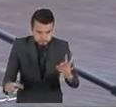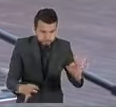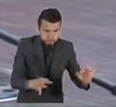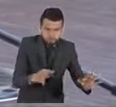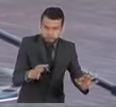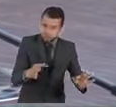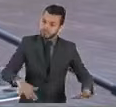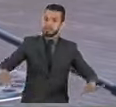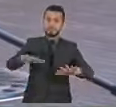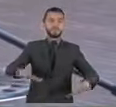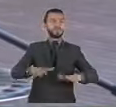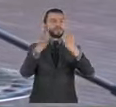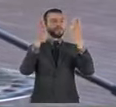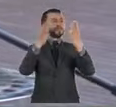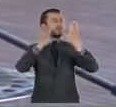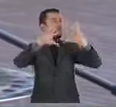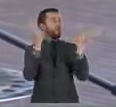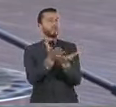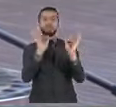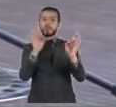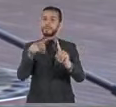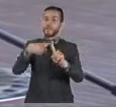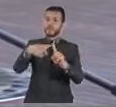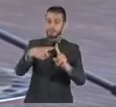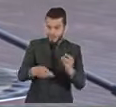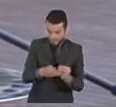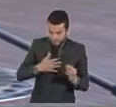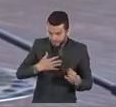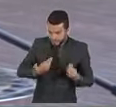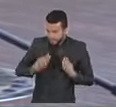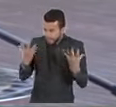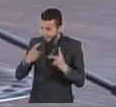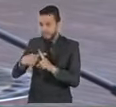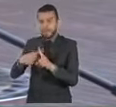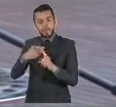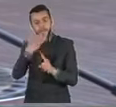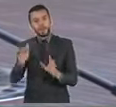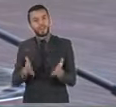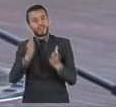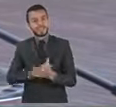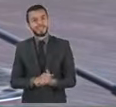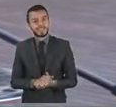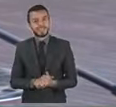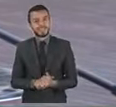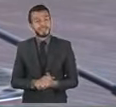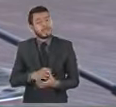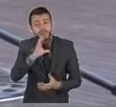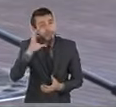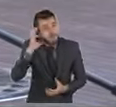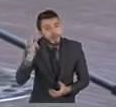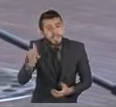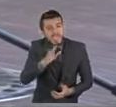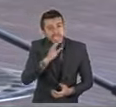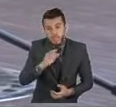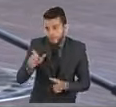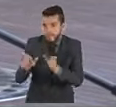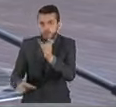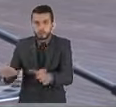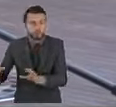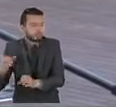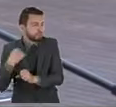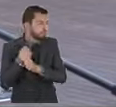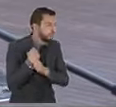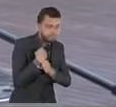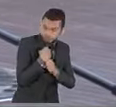mejor. Pero además, apoyar a todos los actores de esta tarea, los recicladores, los